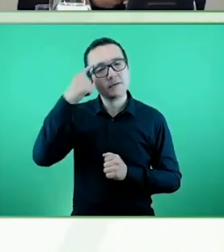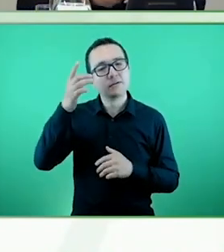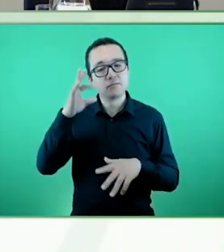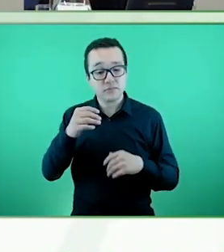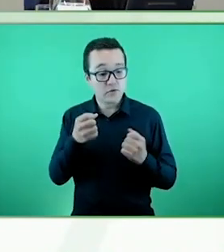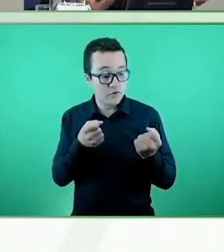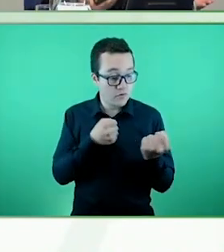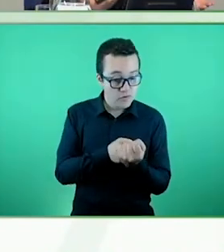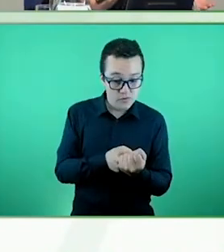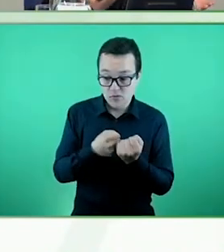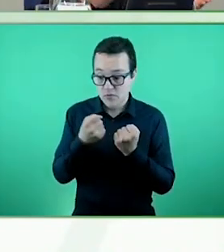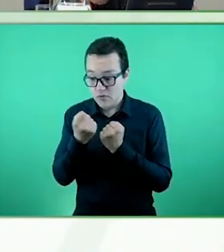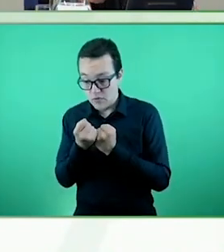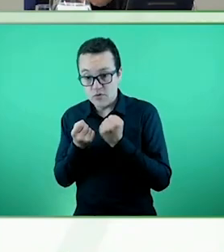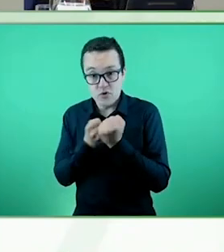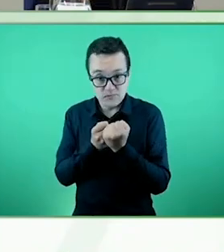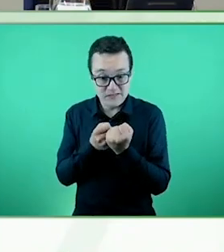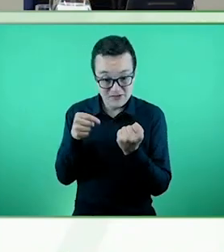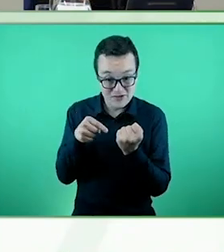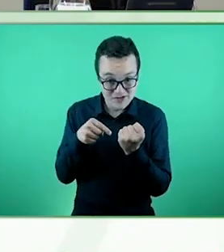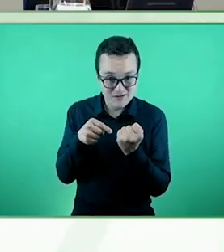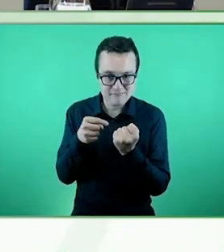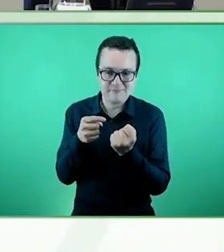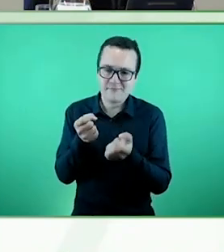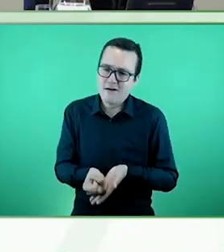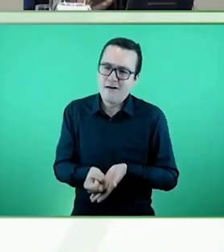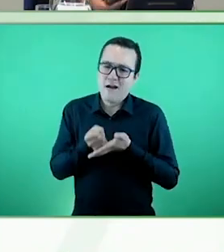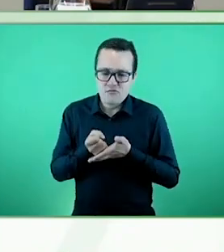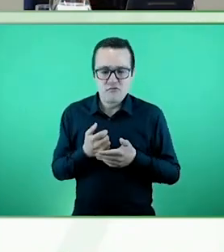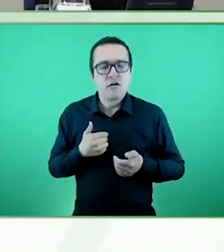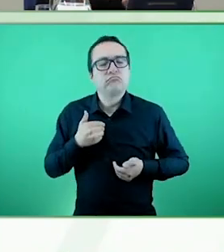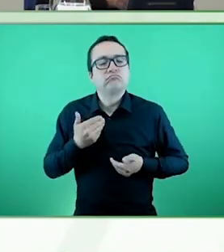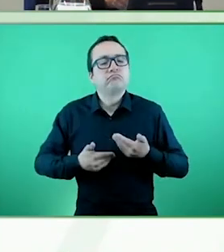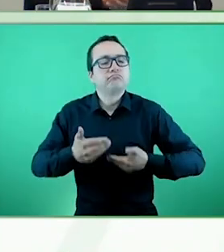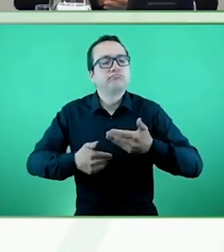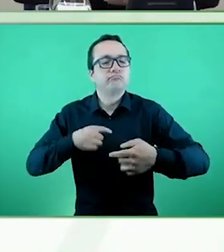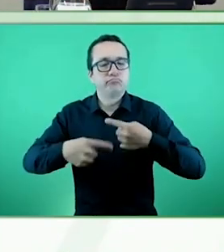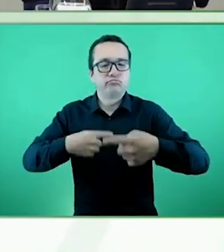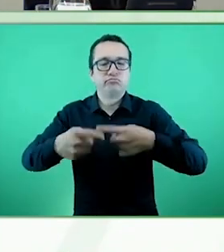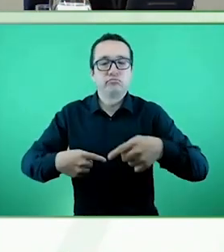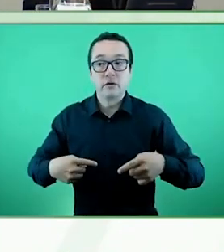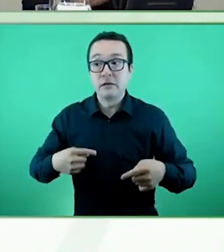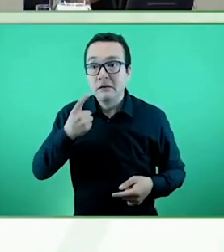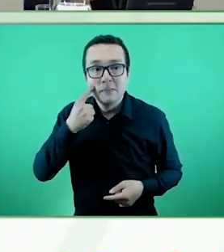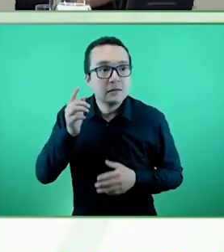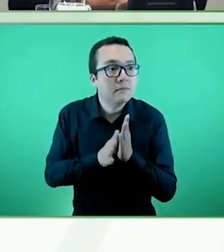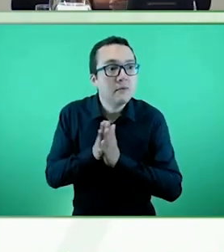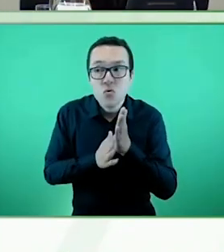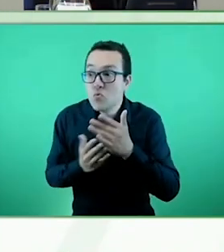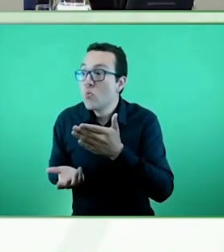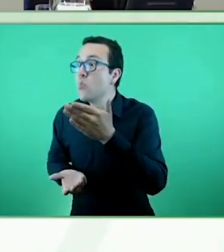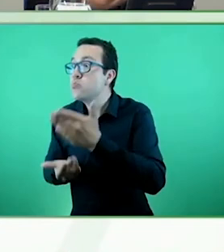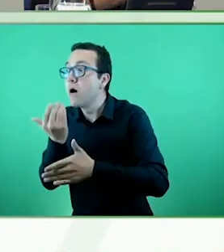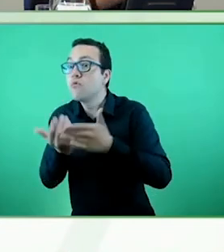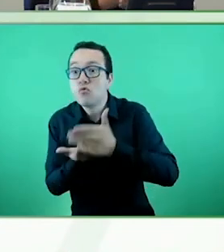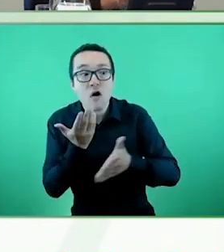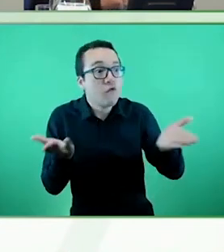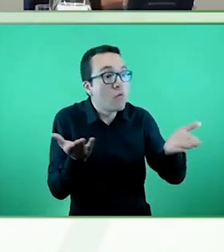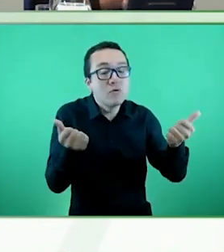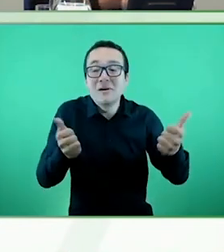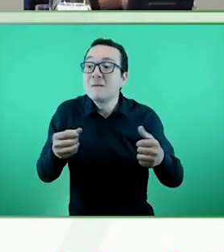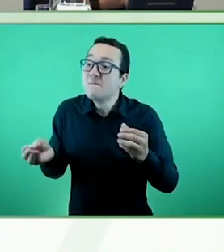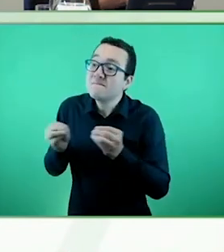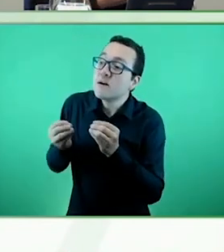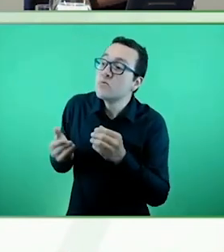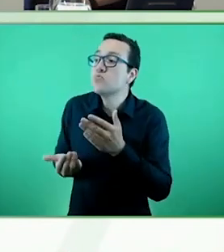podemos realmente salir adelante. Muchas veces estamos buscando novedades y nuevos proyectos cuando ya hay muchas buenas ideas y muchas cosas que están